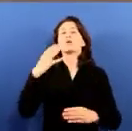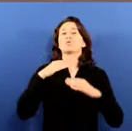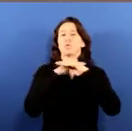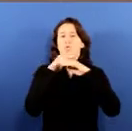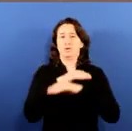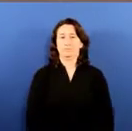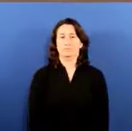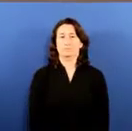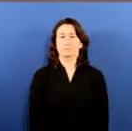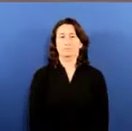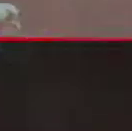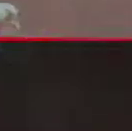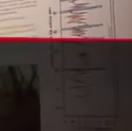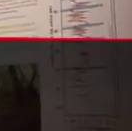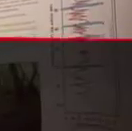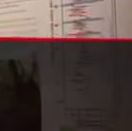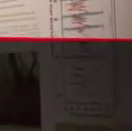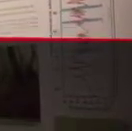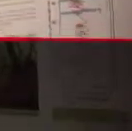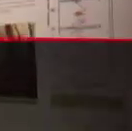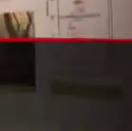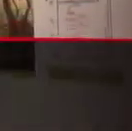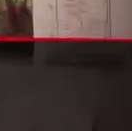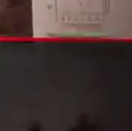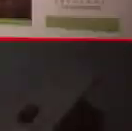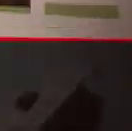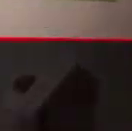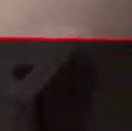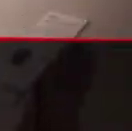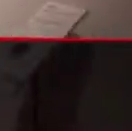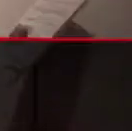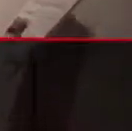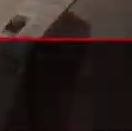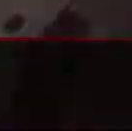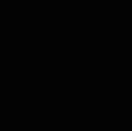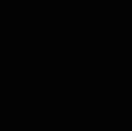Museoa, reduciendo su tamaño e incorporando objetos procedentes de yacimientos vascos.